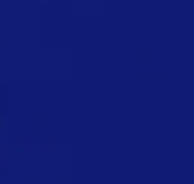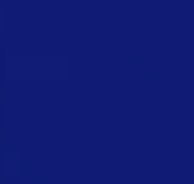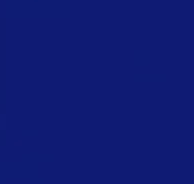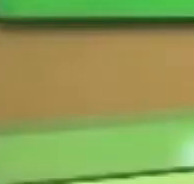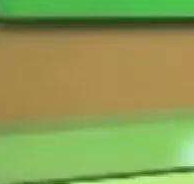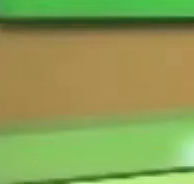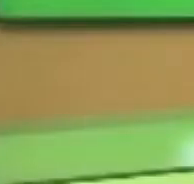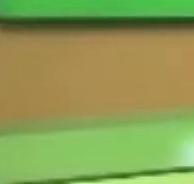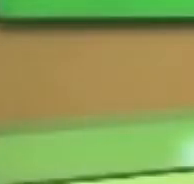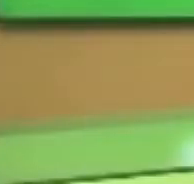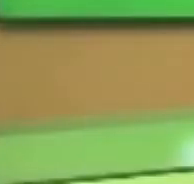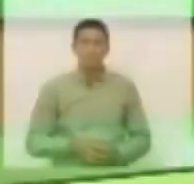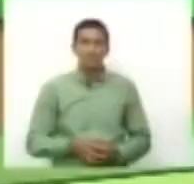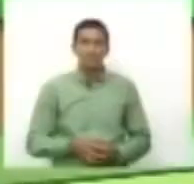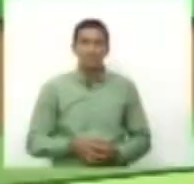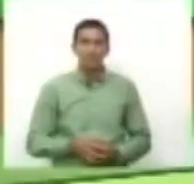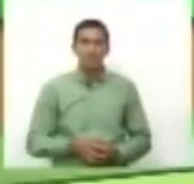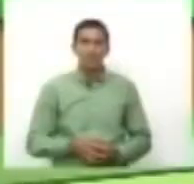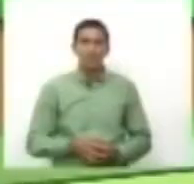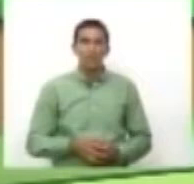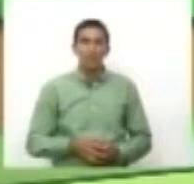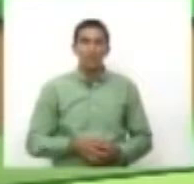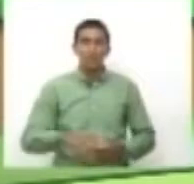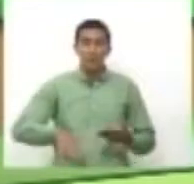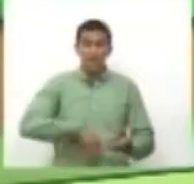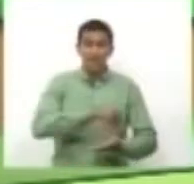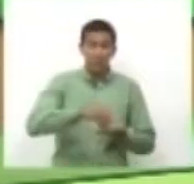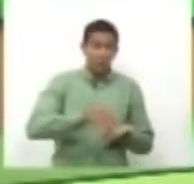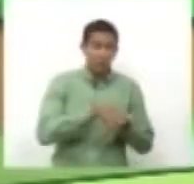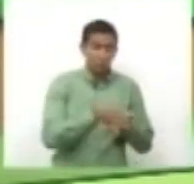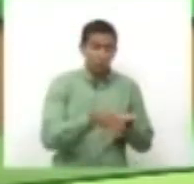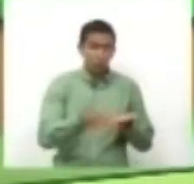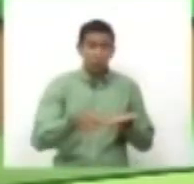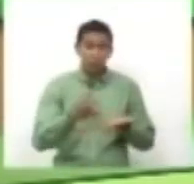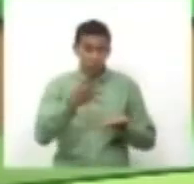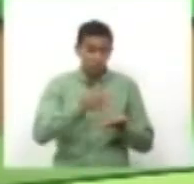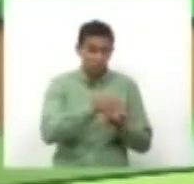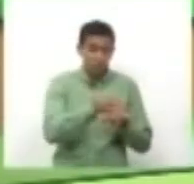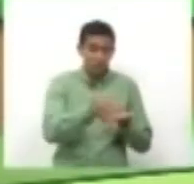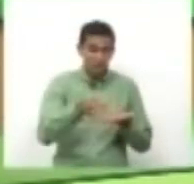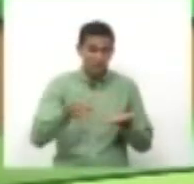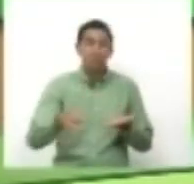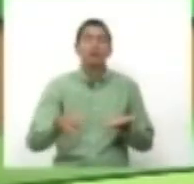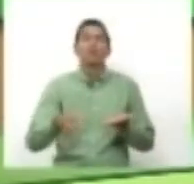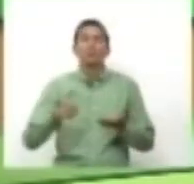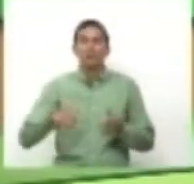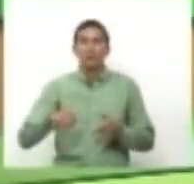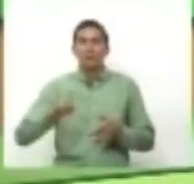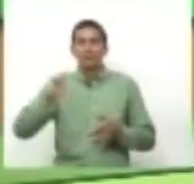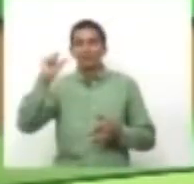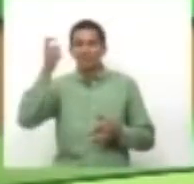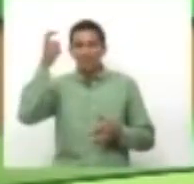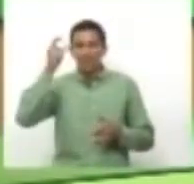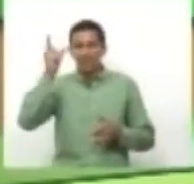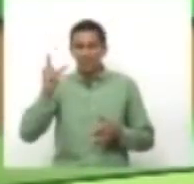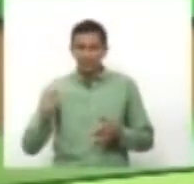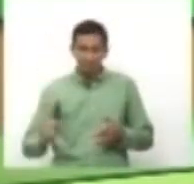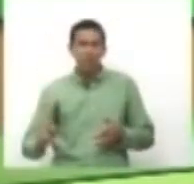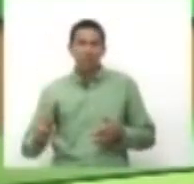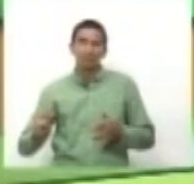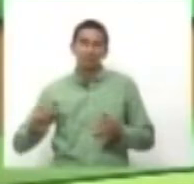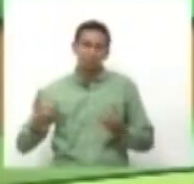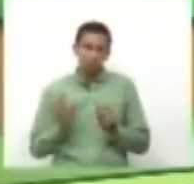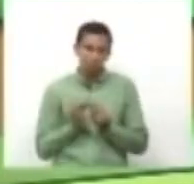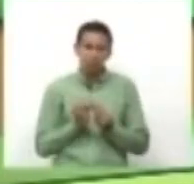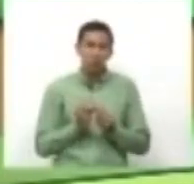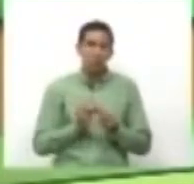314-782-0938. En 5 municipios de la costa atlántica, la policía y la Fiscalía del Cesar capturaron a 14 personas y desarticulan 2